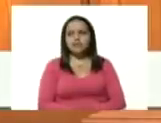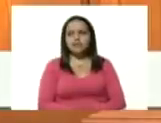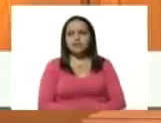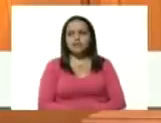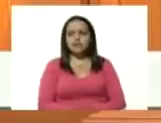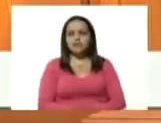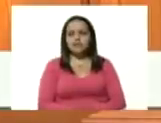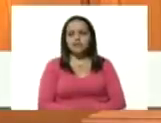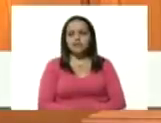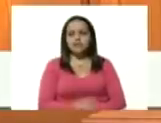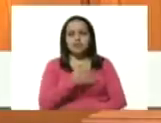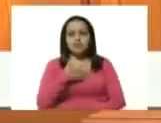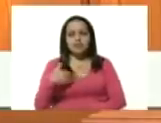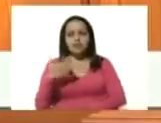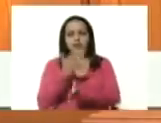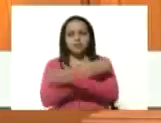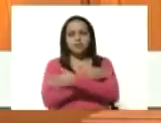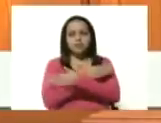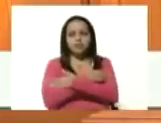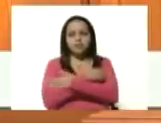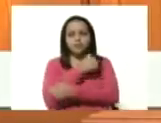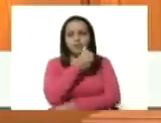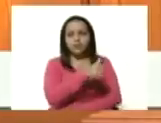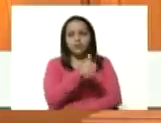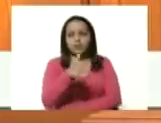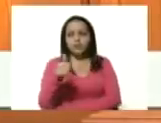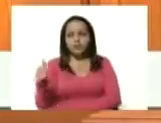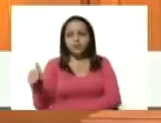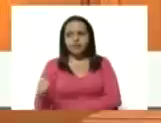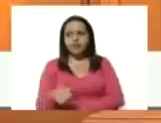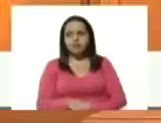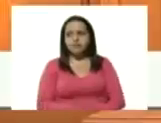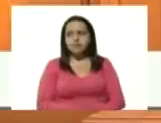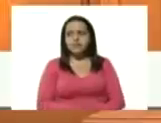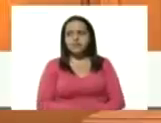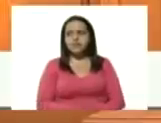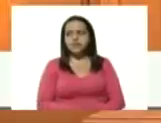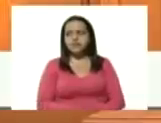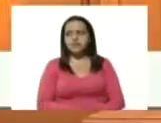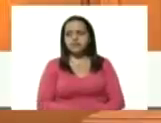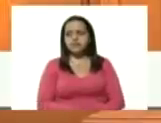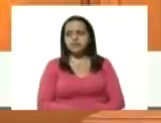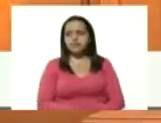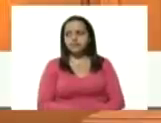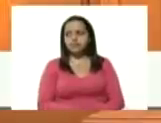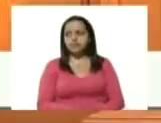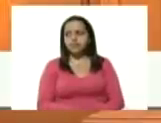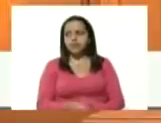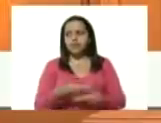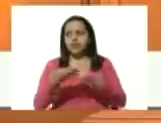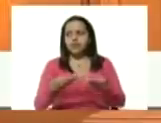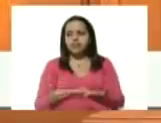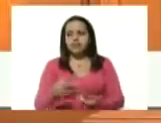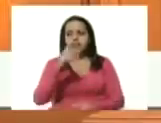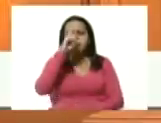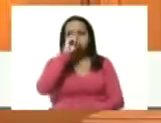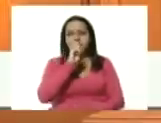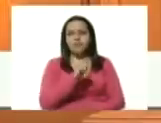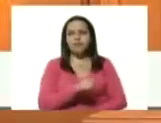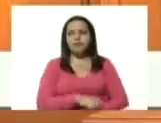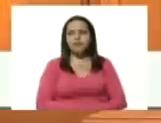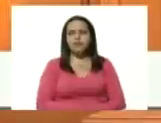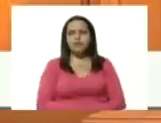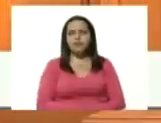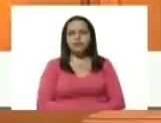felicitar a cada uno de los que han recibido este premio del año 2020, el año inolvidable.